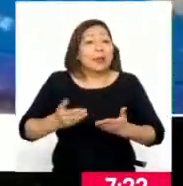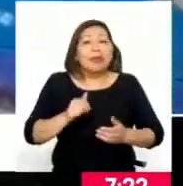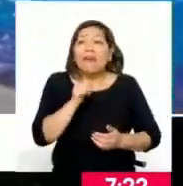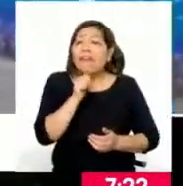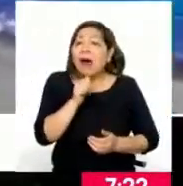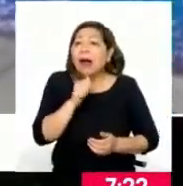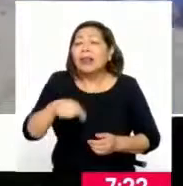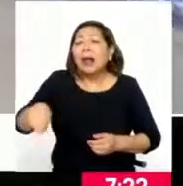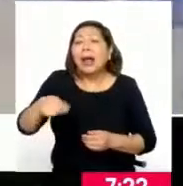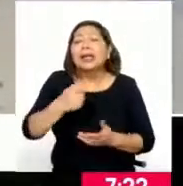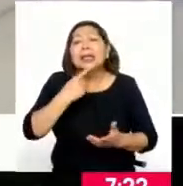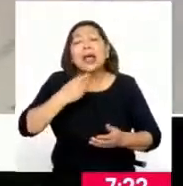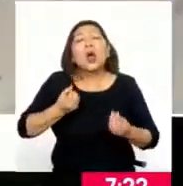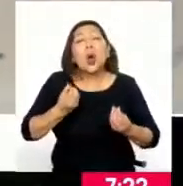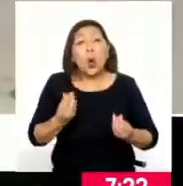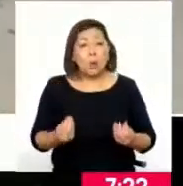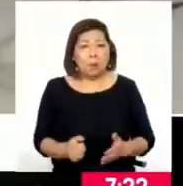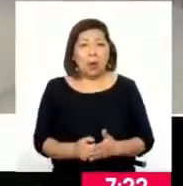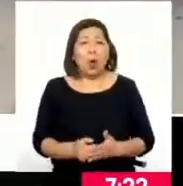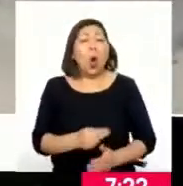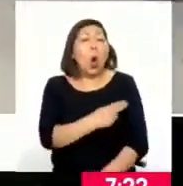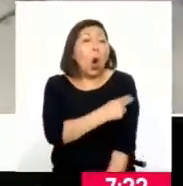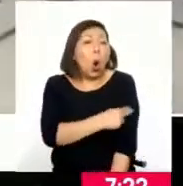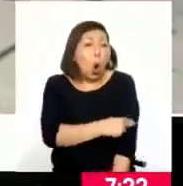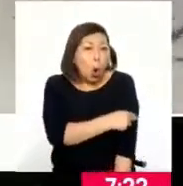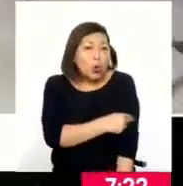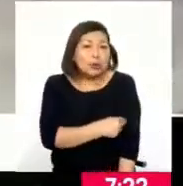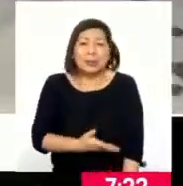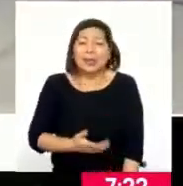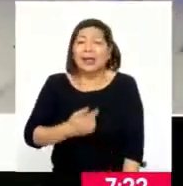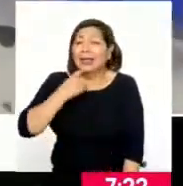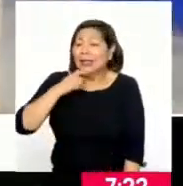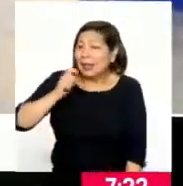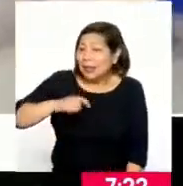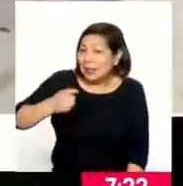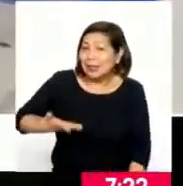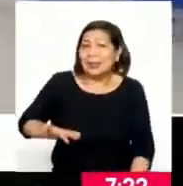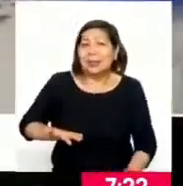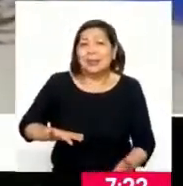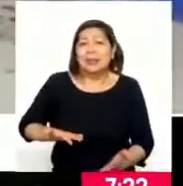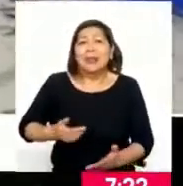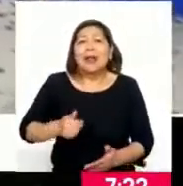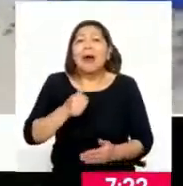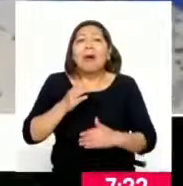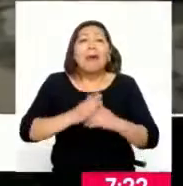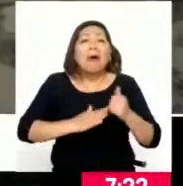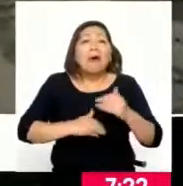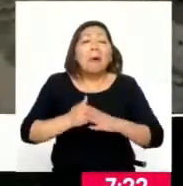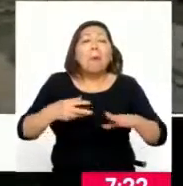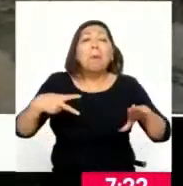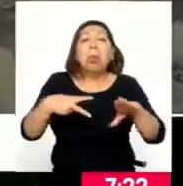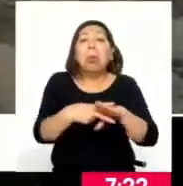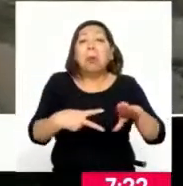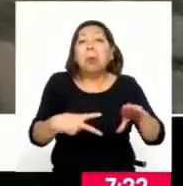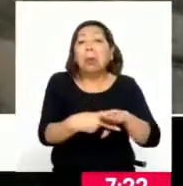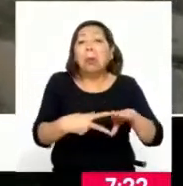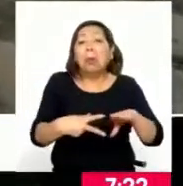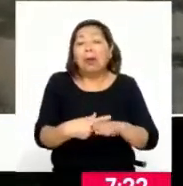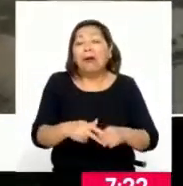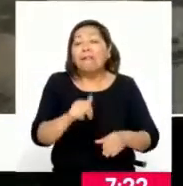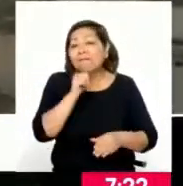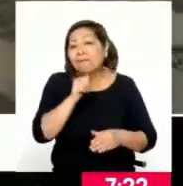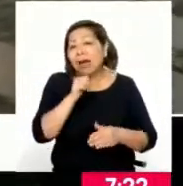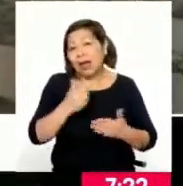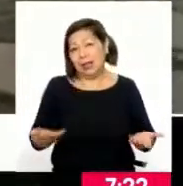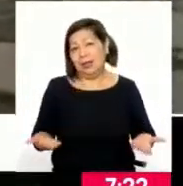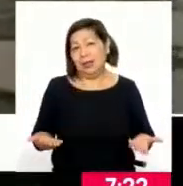dan, temas como hospitales, mentes que están a media construcción. Entonces, sí, efectivamente